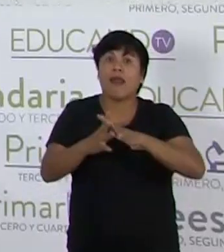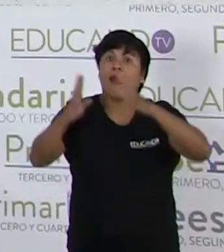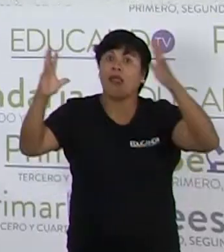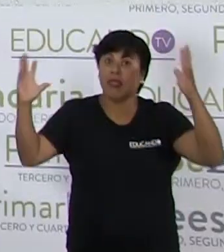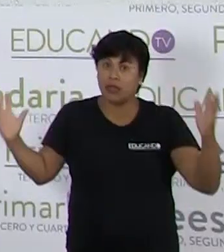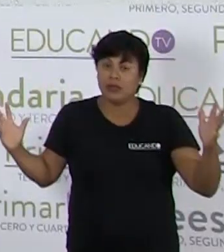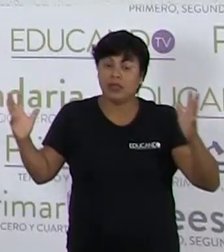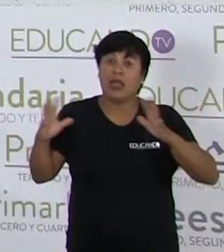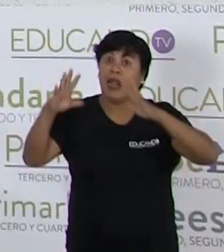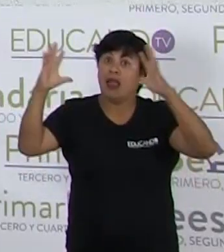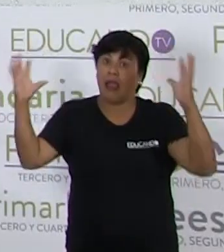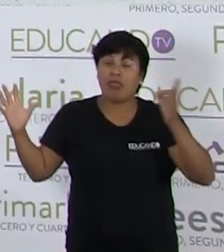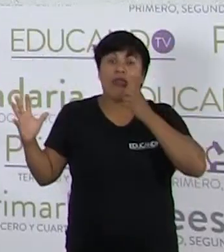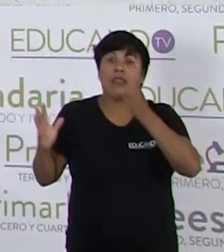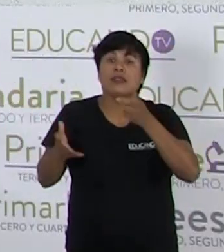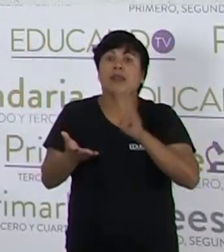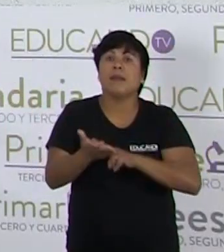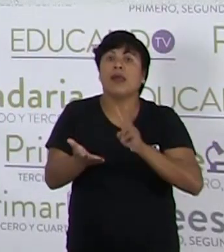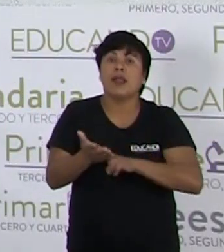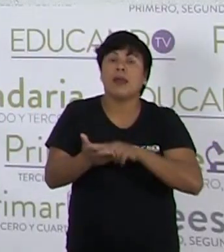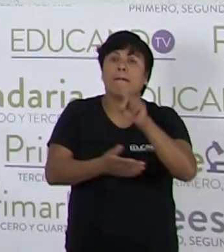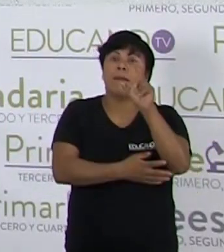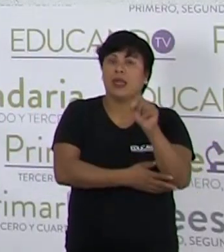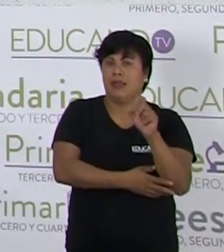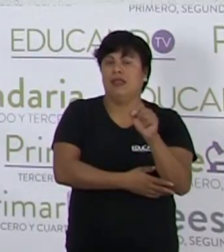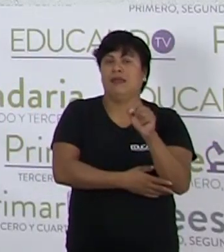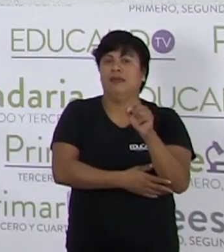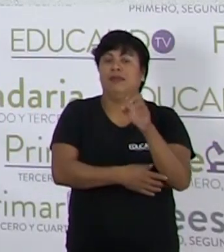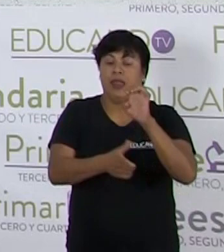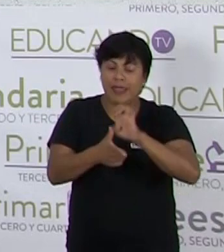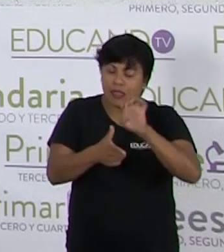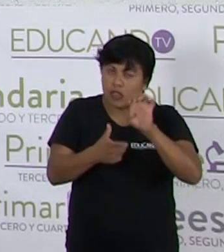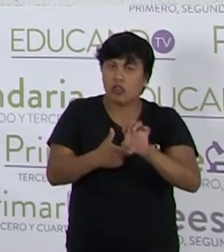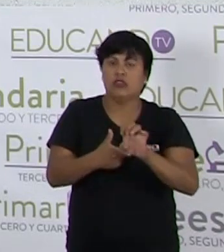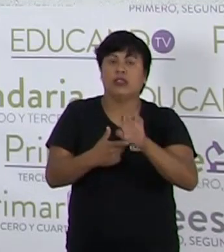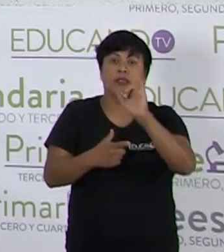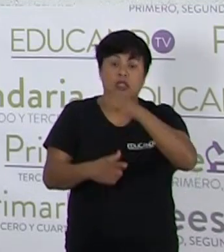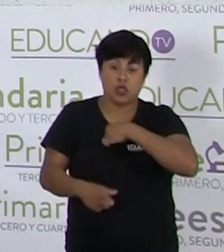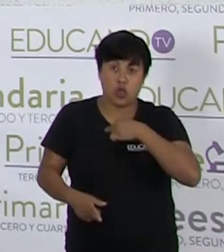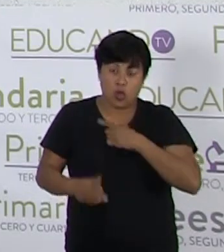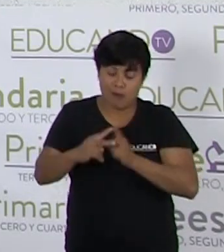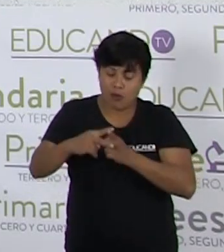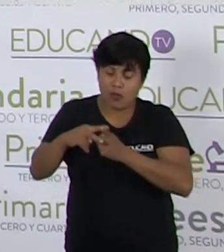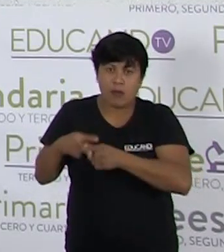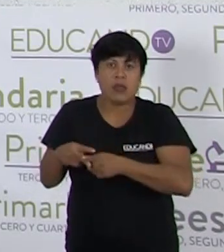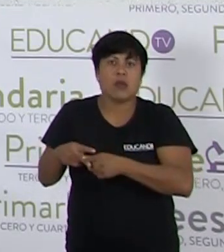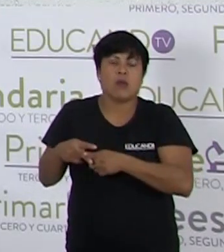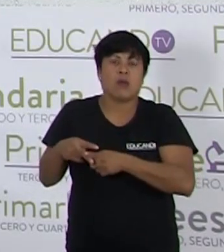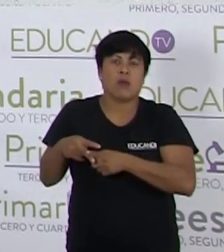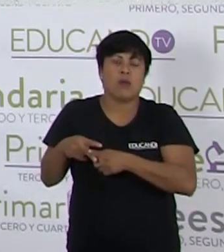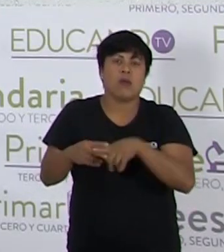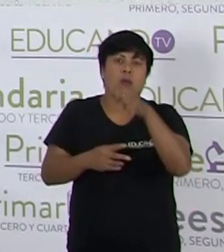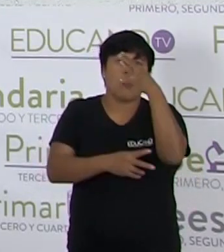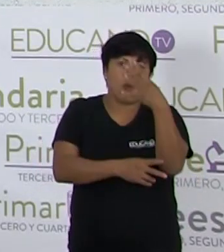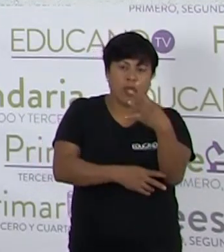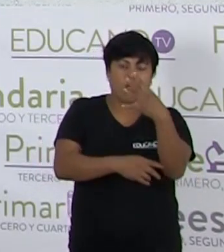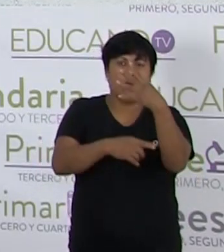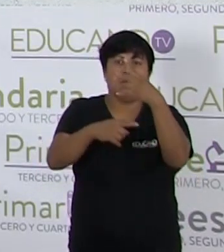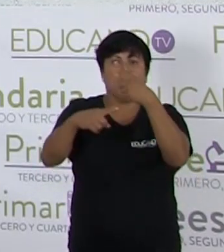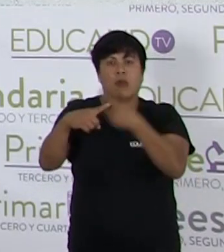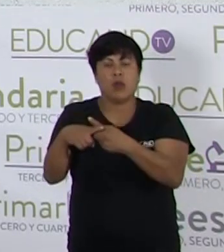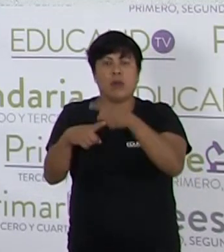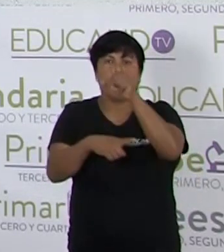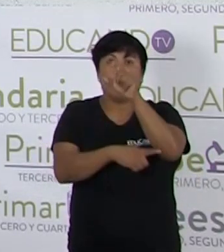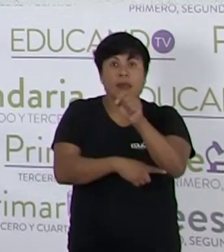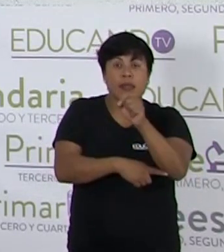Los grandes me dice que valen 20. Entonces, si yo multiplico 4